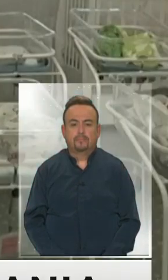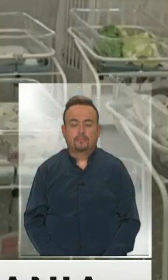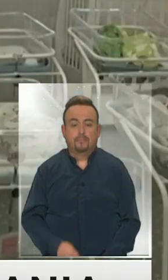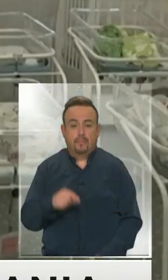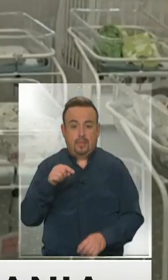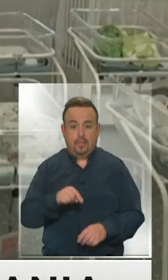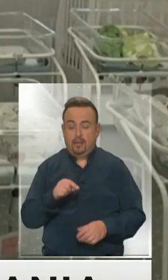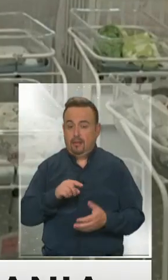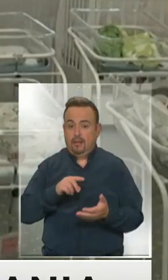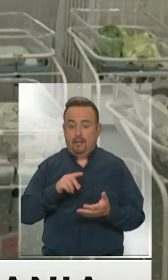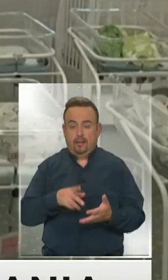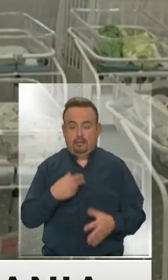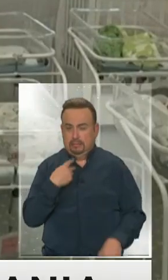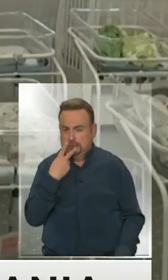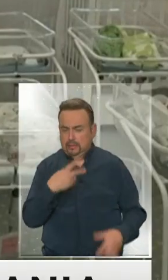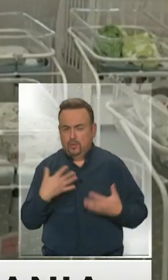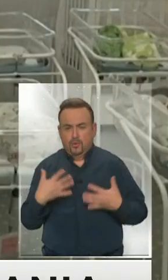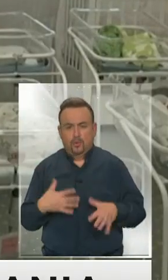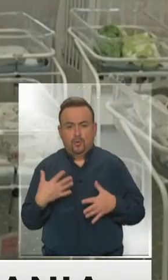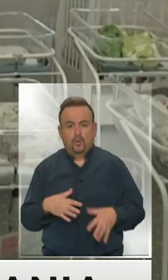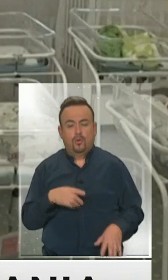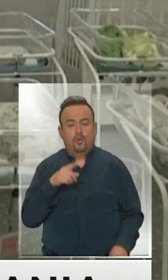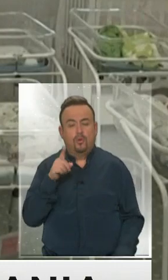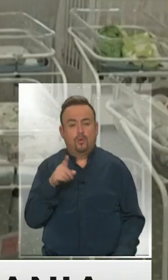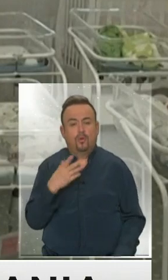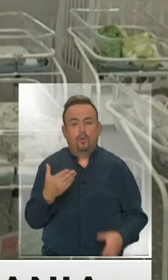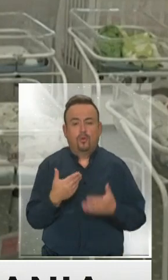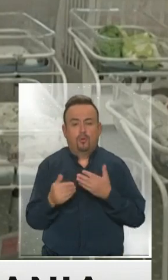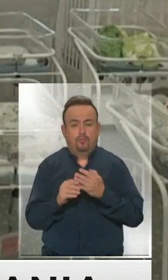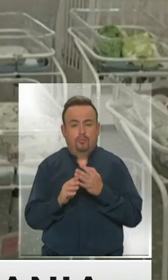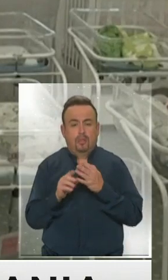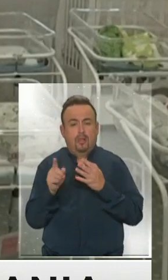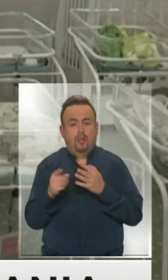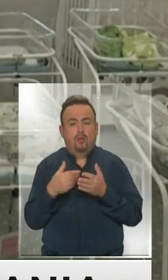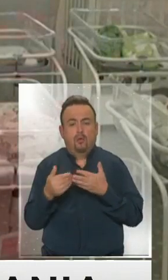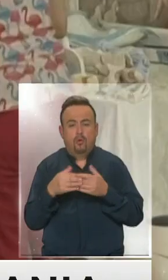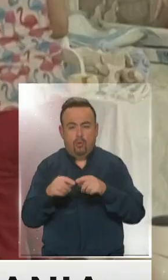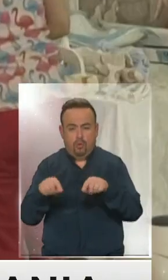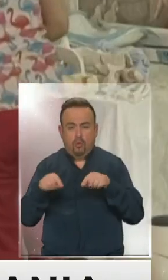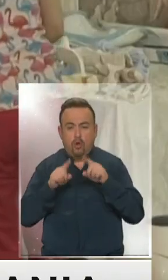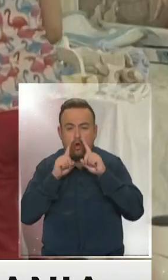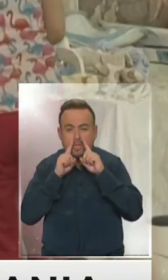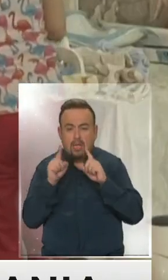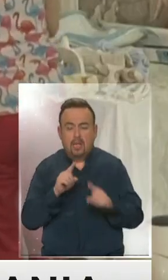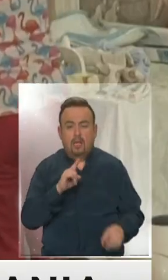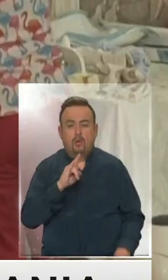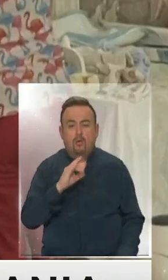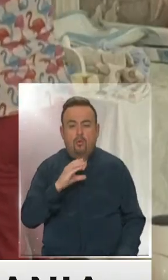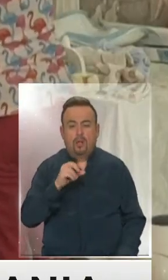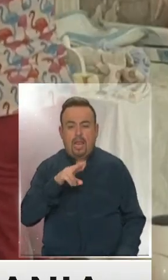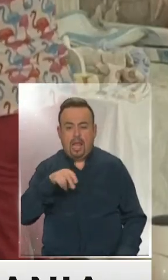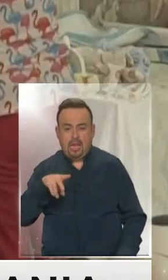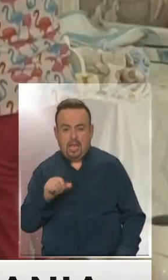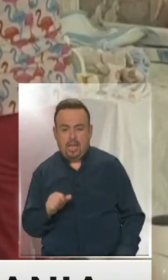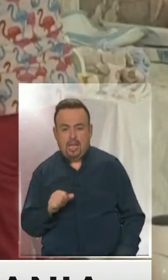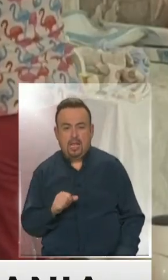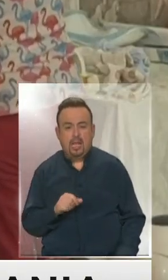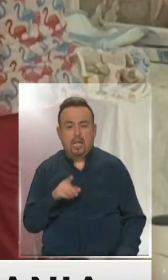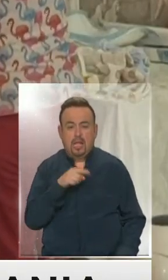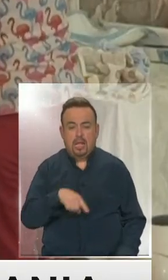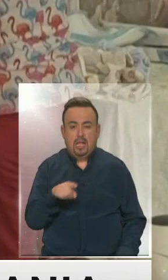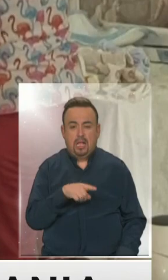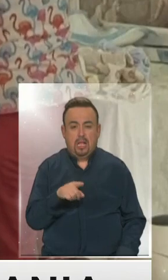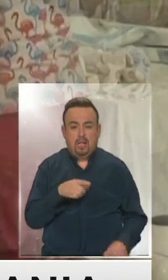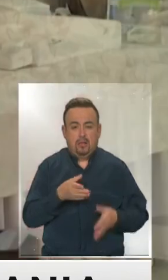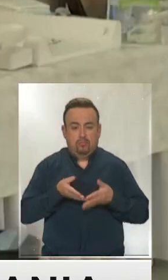esto es realmente bien dramático porque tumbados en el eras de cunas en un pequeño hotel en las afueras de kirk 51 bebés nacidos de